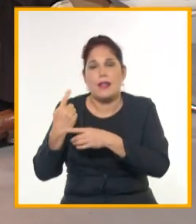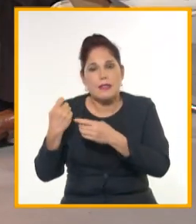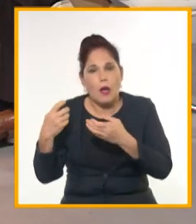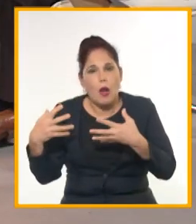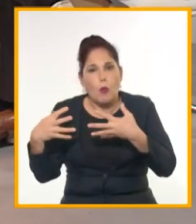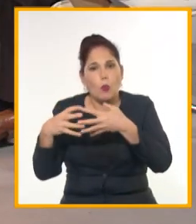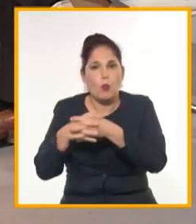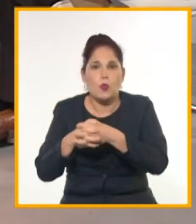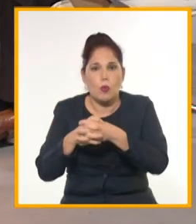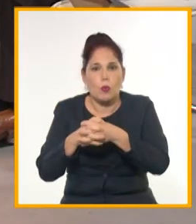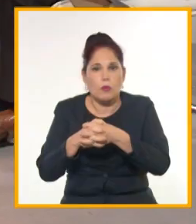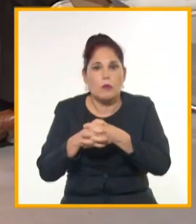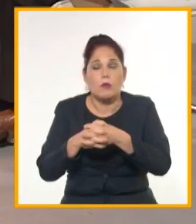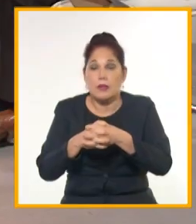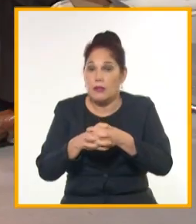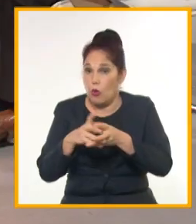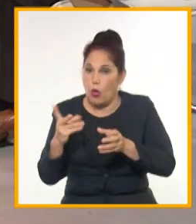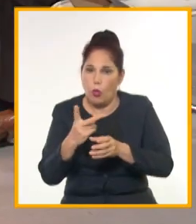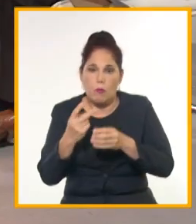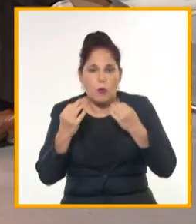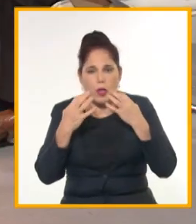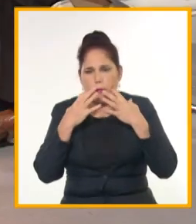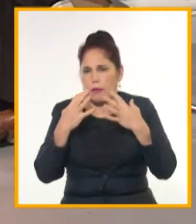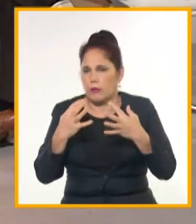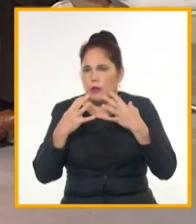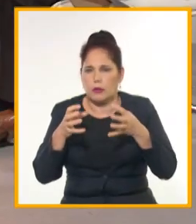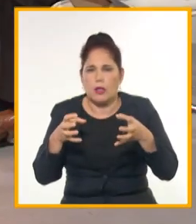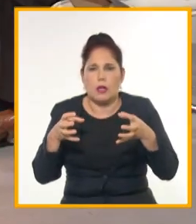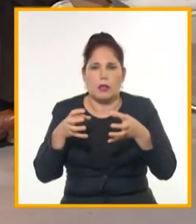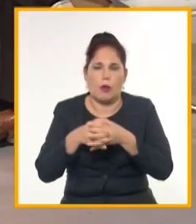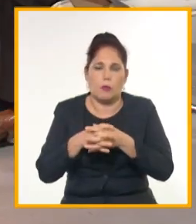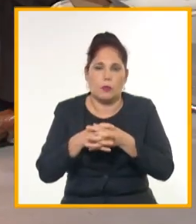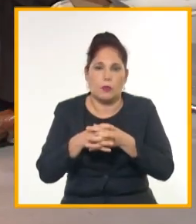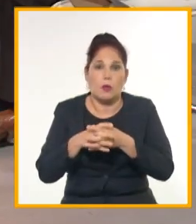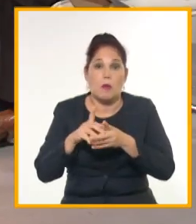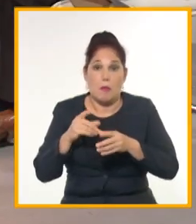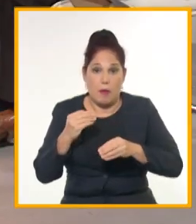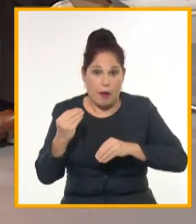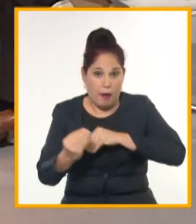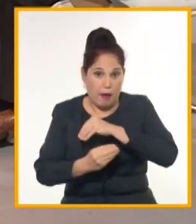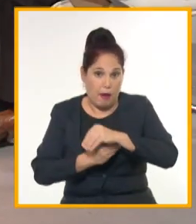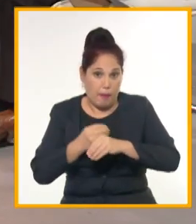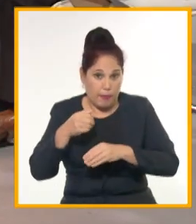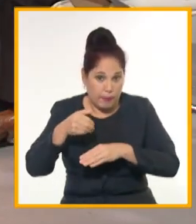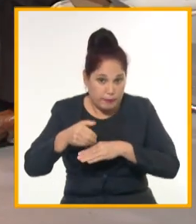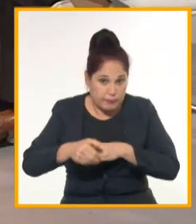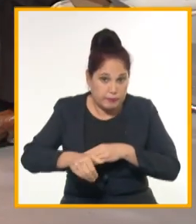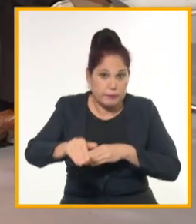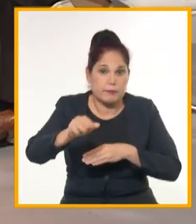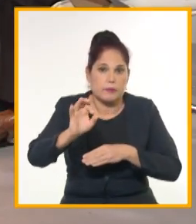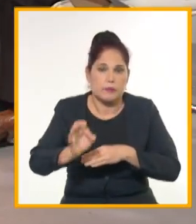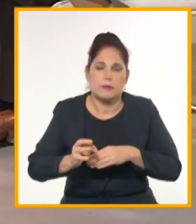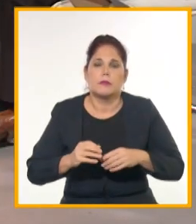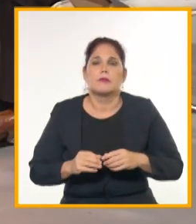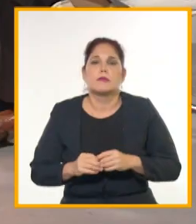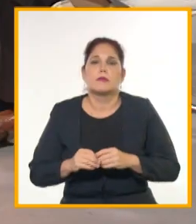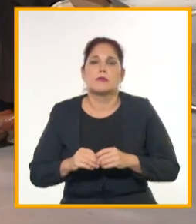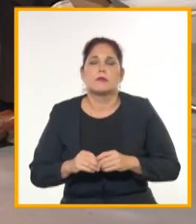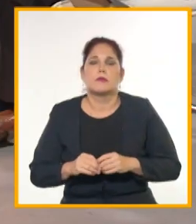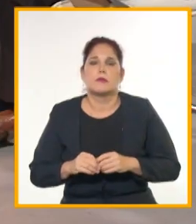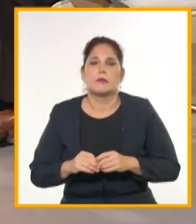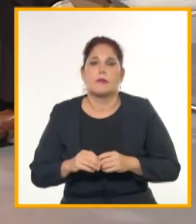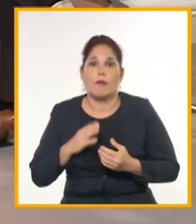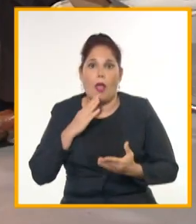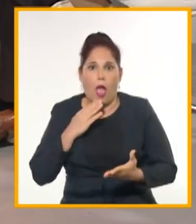dos fuerzas tan importantes para los cambios y para una vida digna en Ecuador.